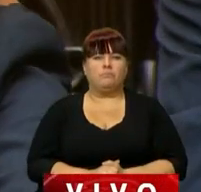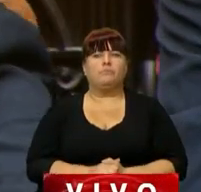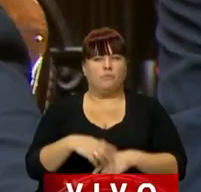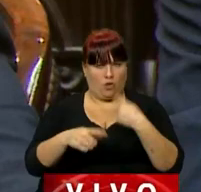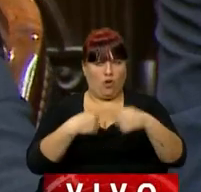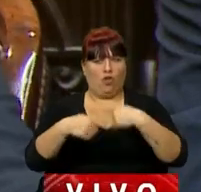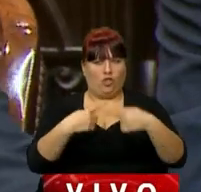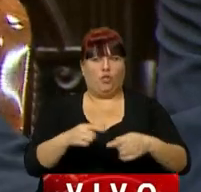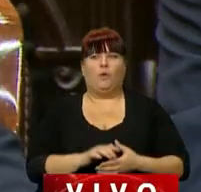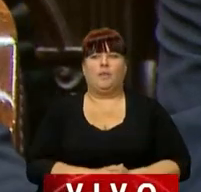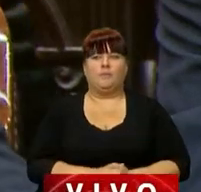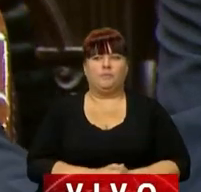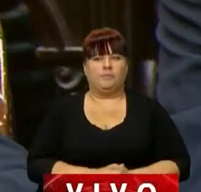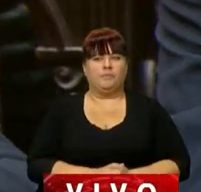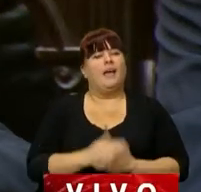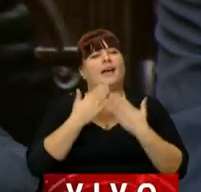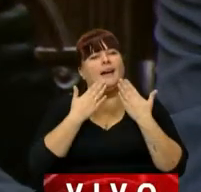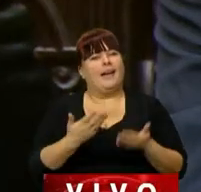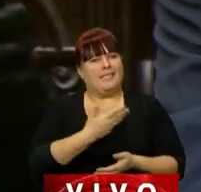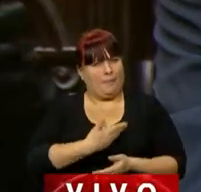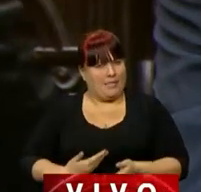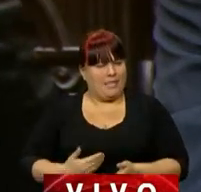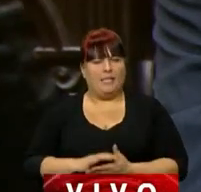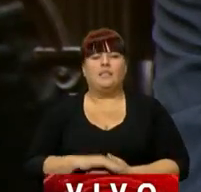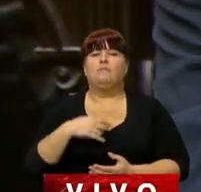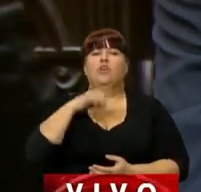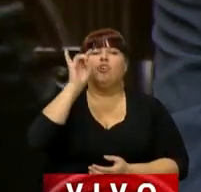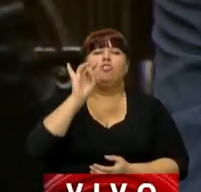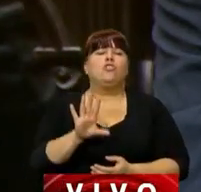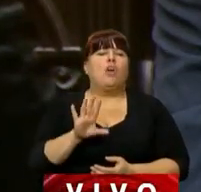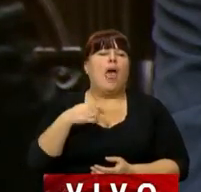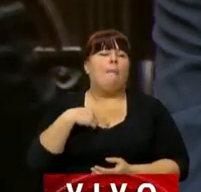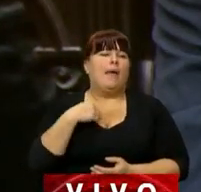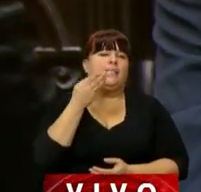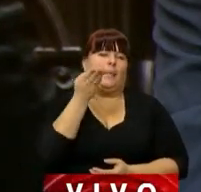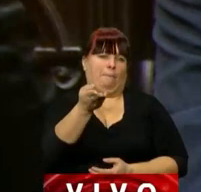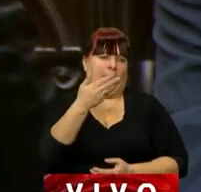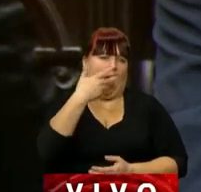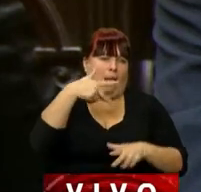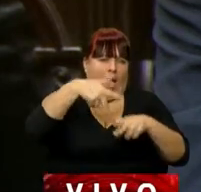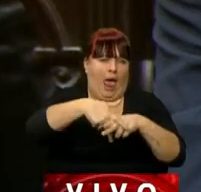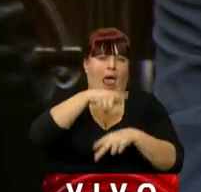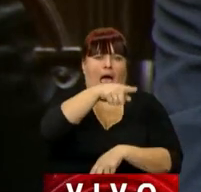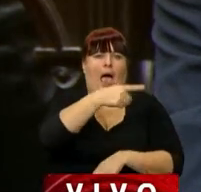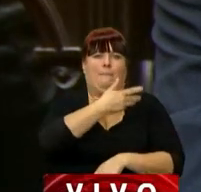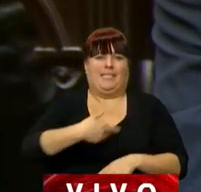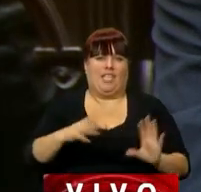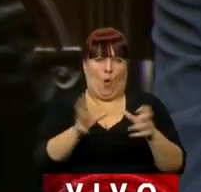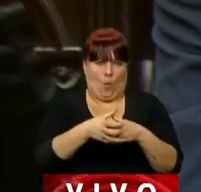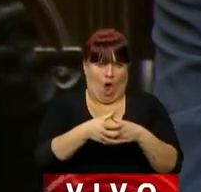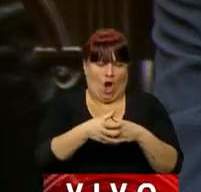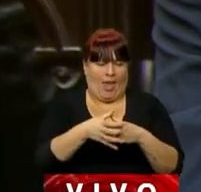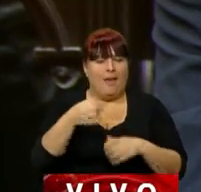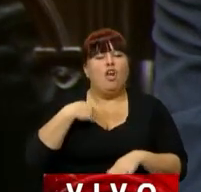sí gracias señor presidente no simplemente para pedir la palabra interrumpida al presidente de bloque